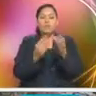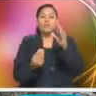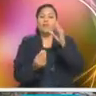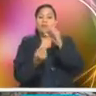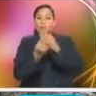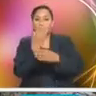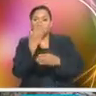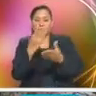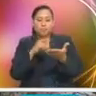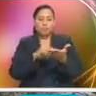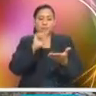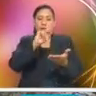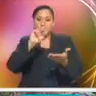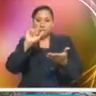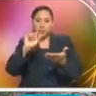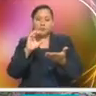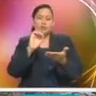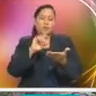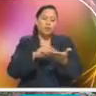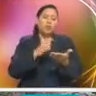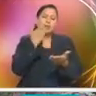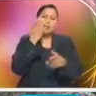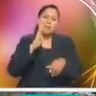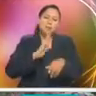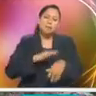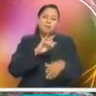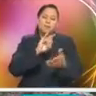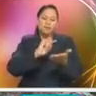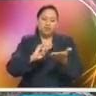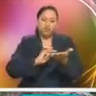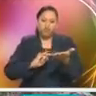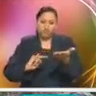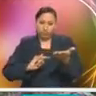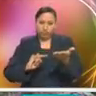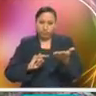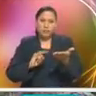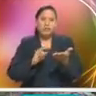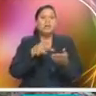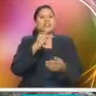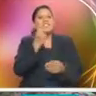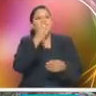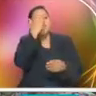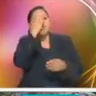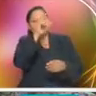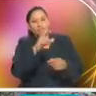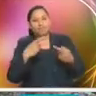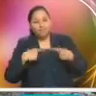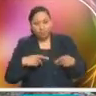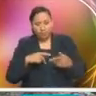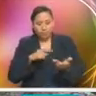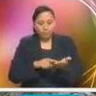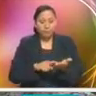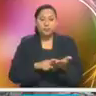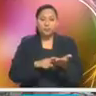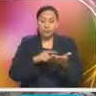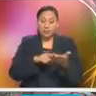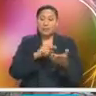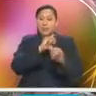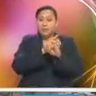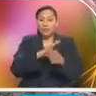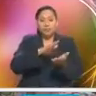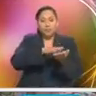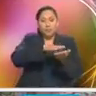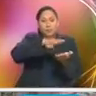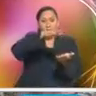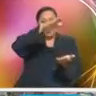nuevas aplicaciones o demás servicios. La extracción de datos analiza grandes cantidades de información